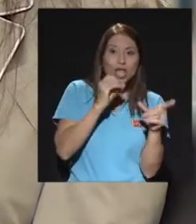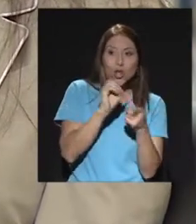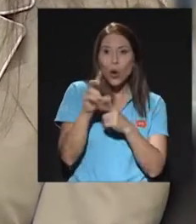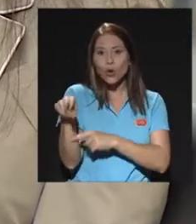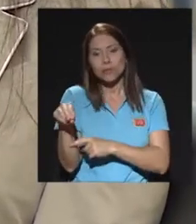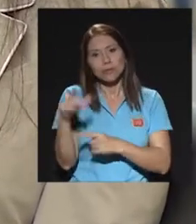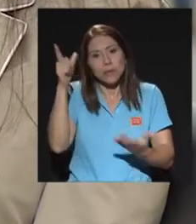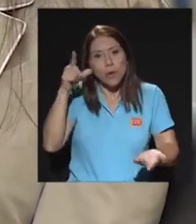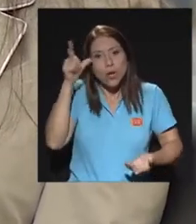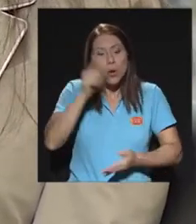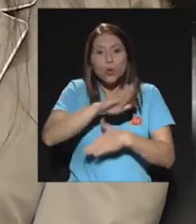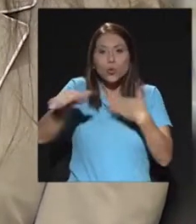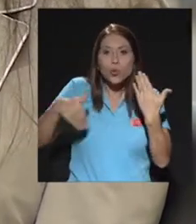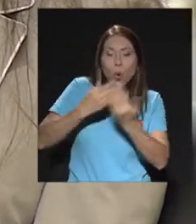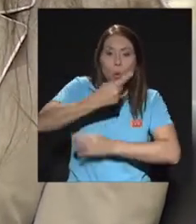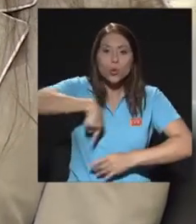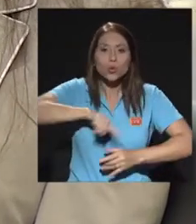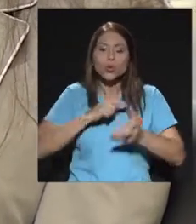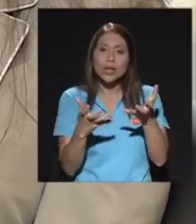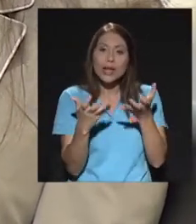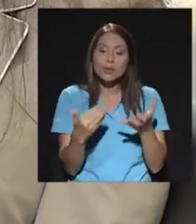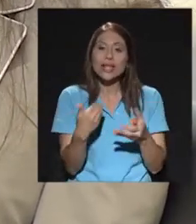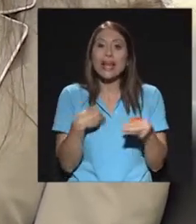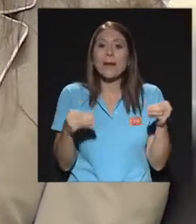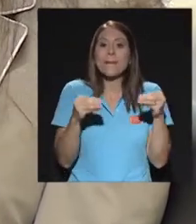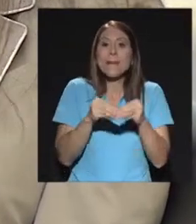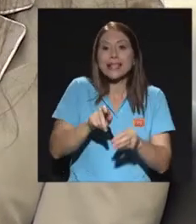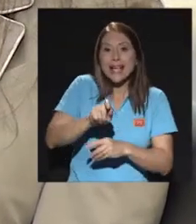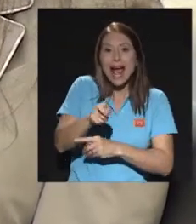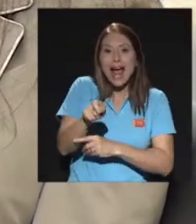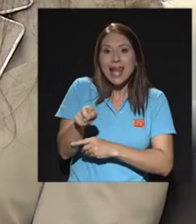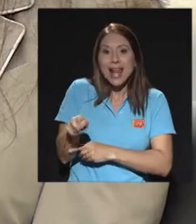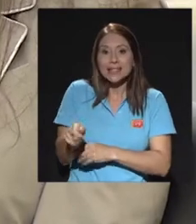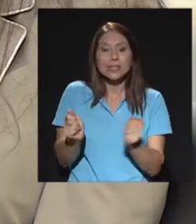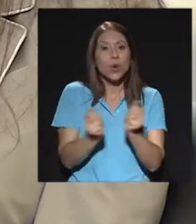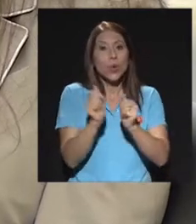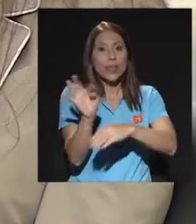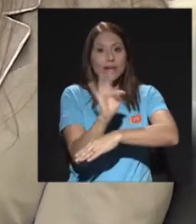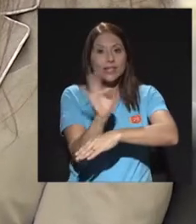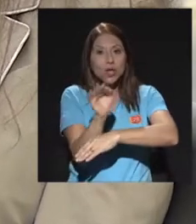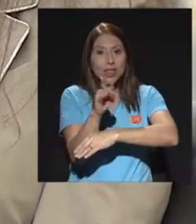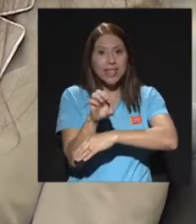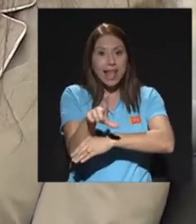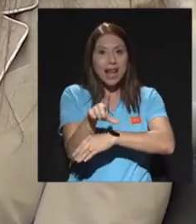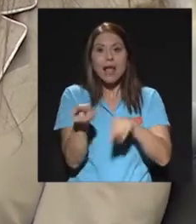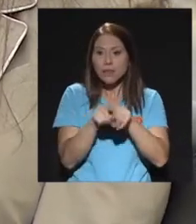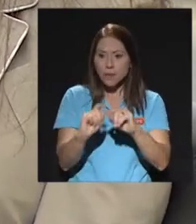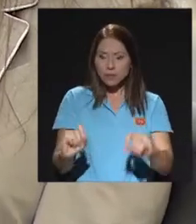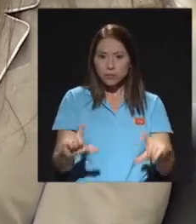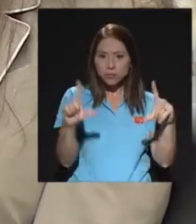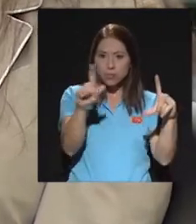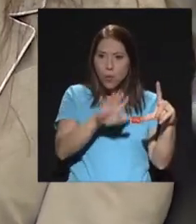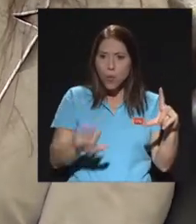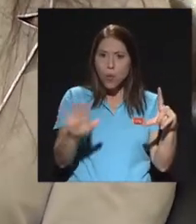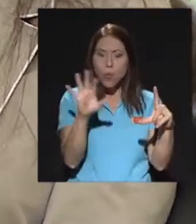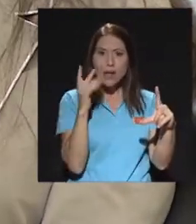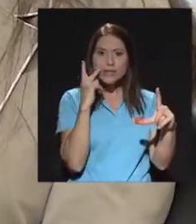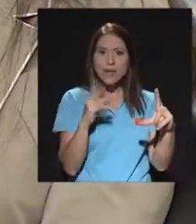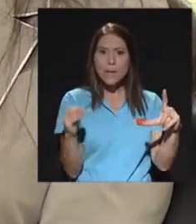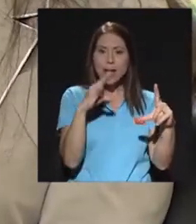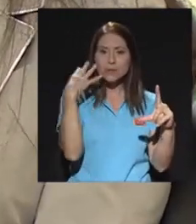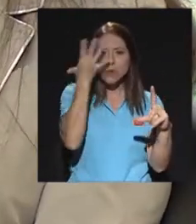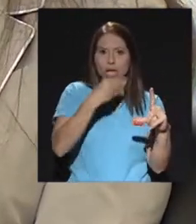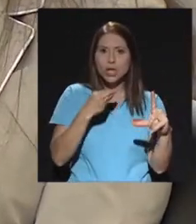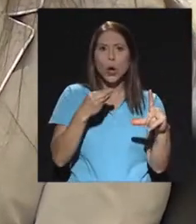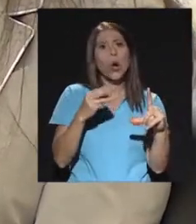todos queremos tener más canales que se van a poder tener con la televisión digital y que se vean más bonito, por supuesto. Y ojalá que cubran